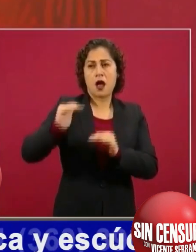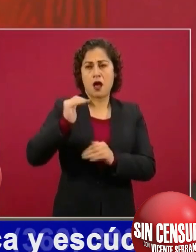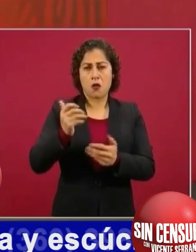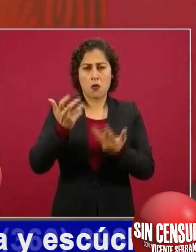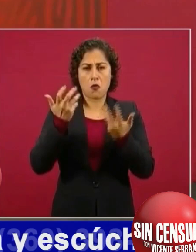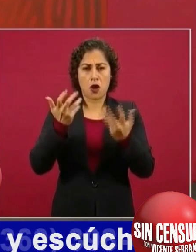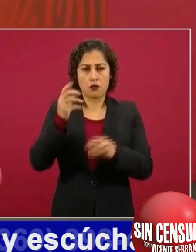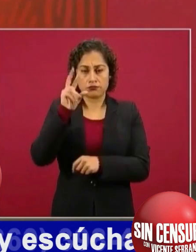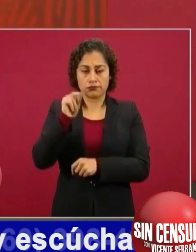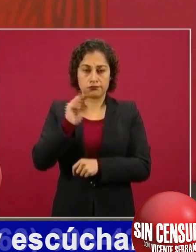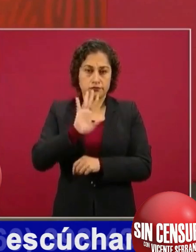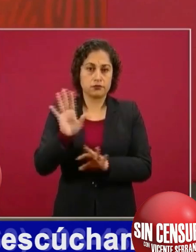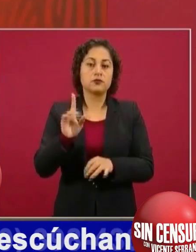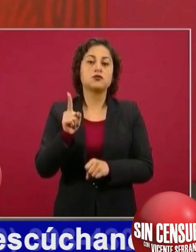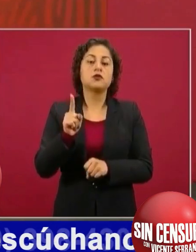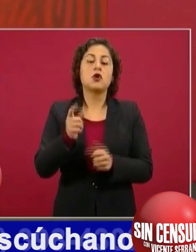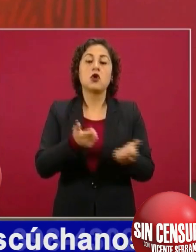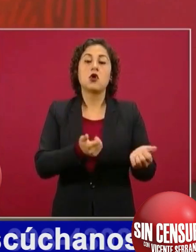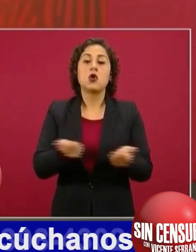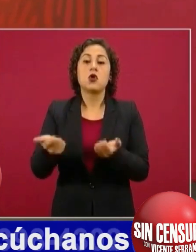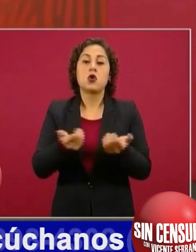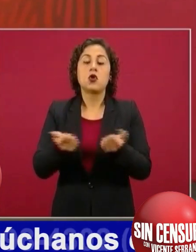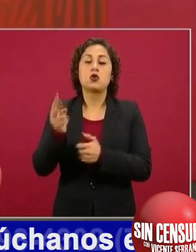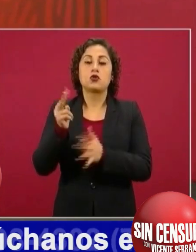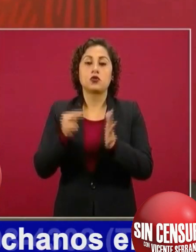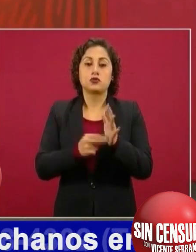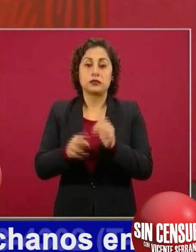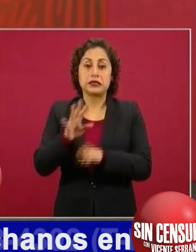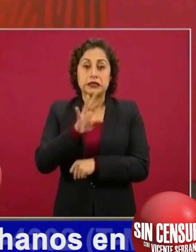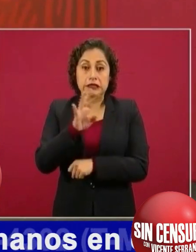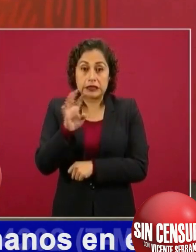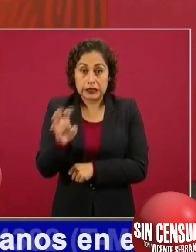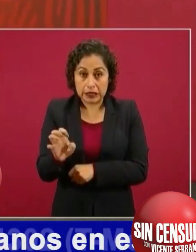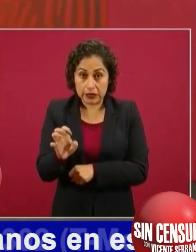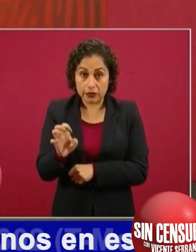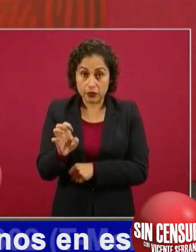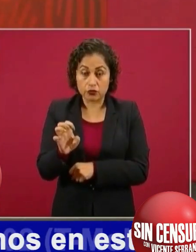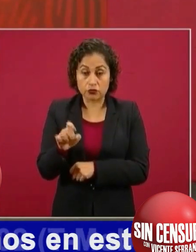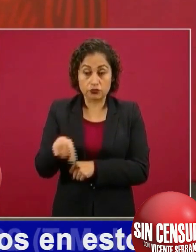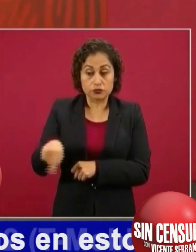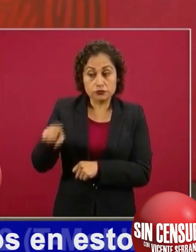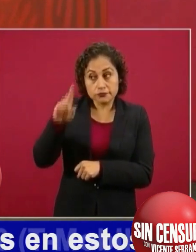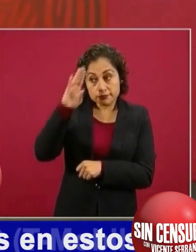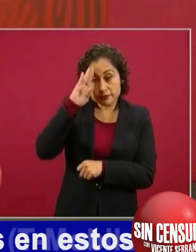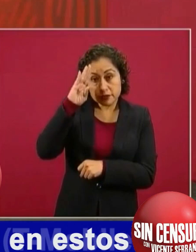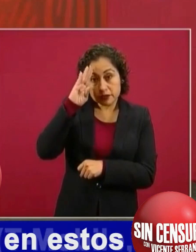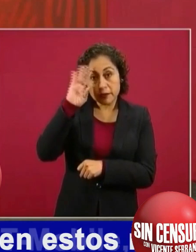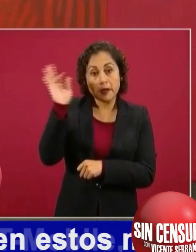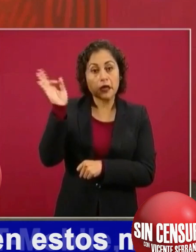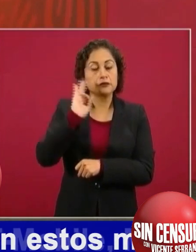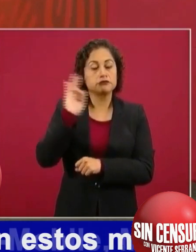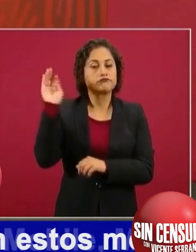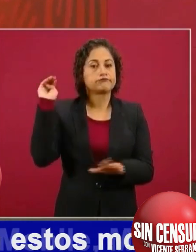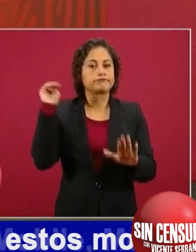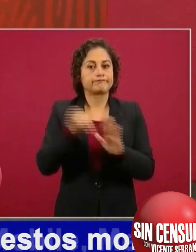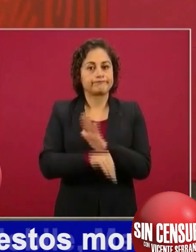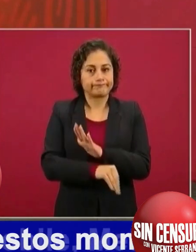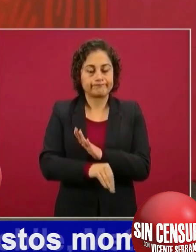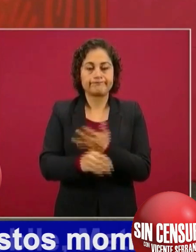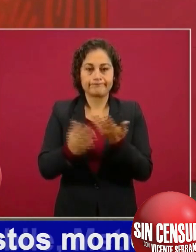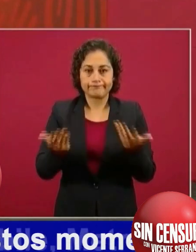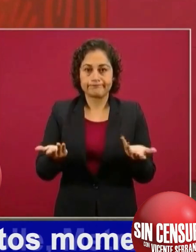los 2.500, se hubiese ido a pique, como se dice